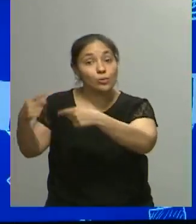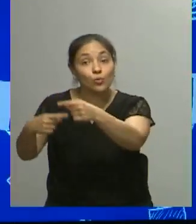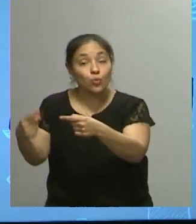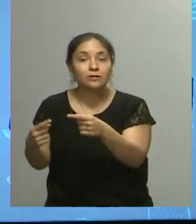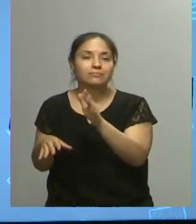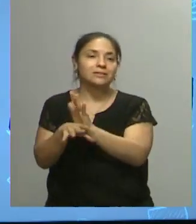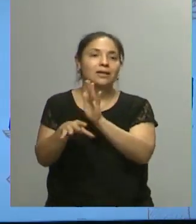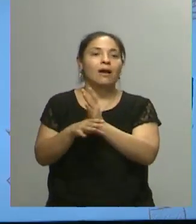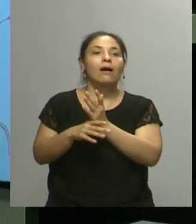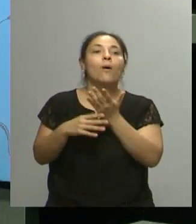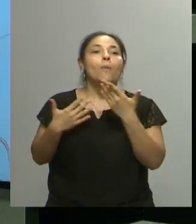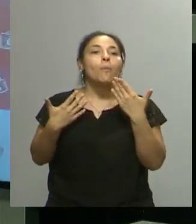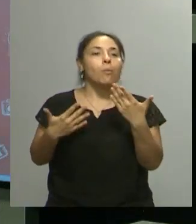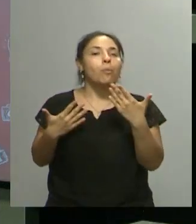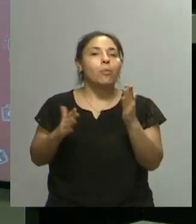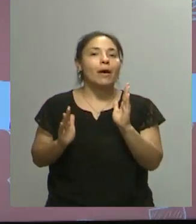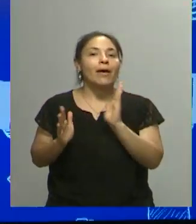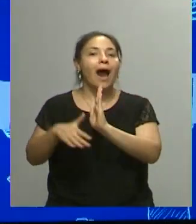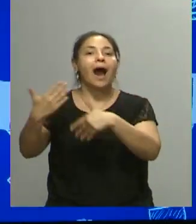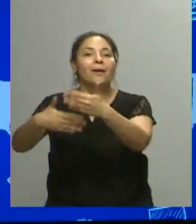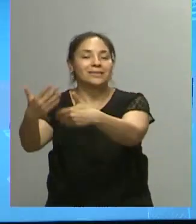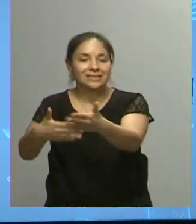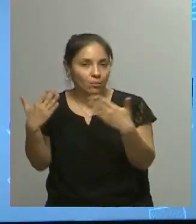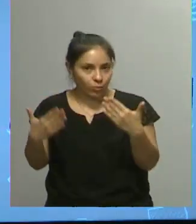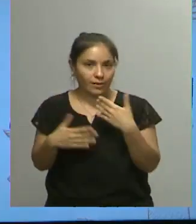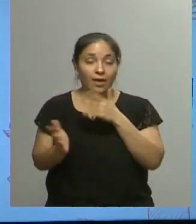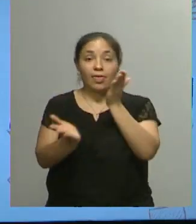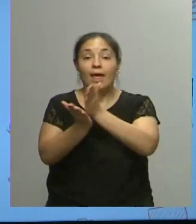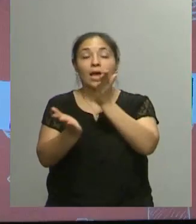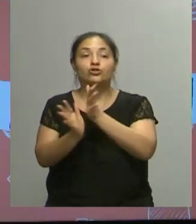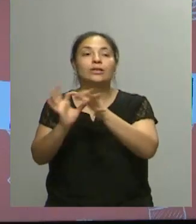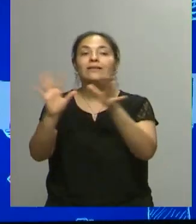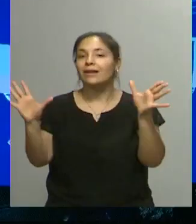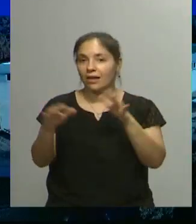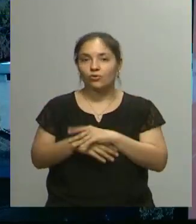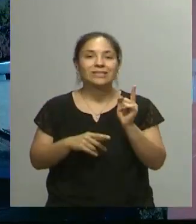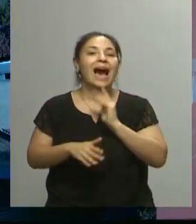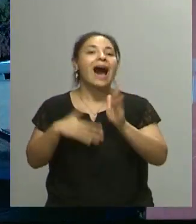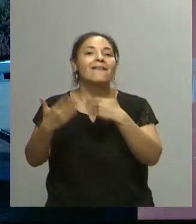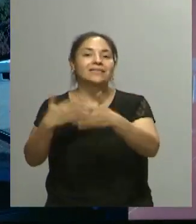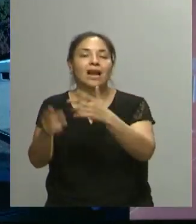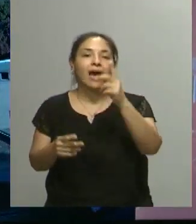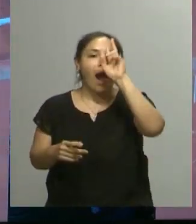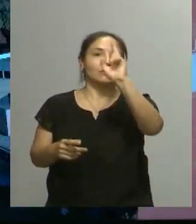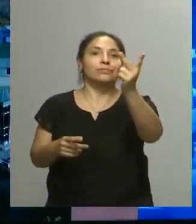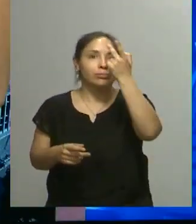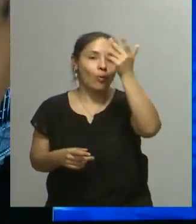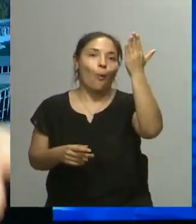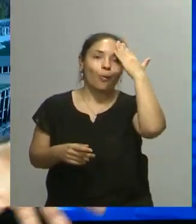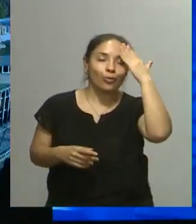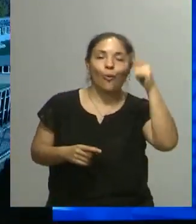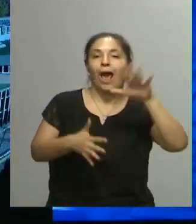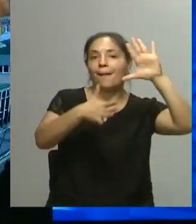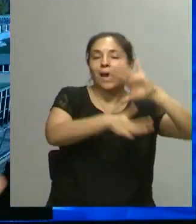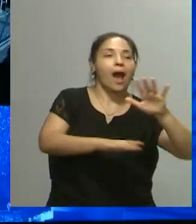quizás sea la mejor forma de avanzar en derechos y libertades. No digo avanzar en que cambien y sean una cultura